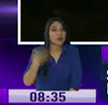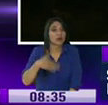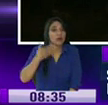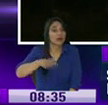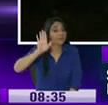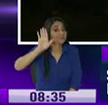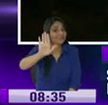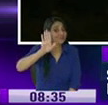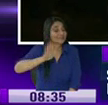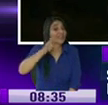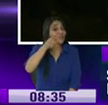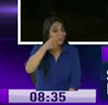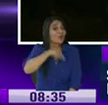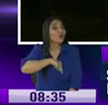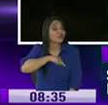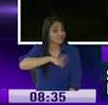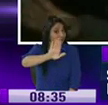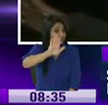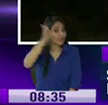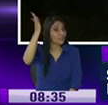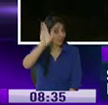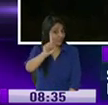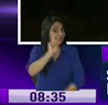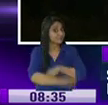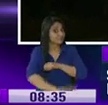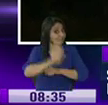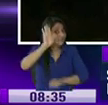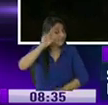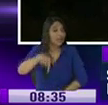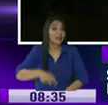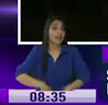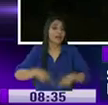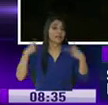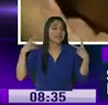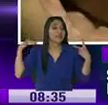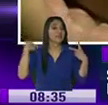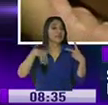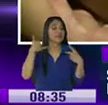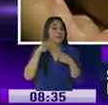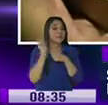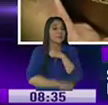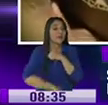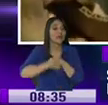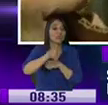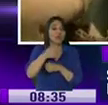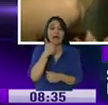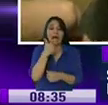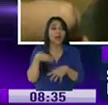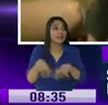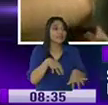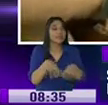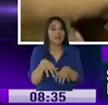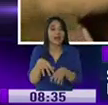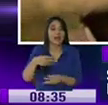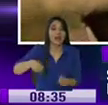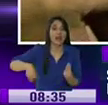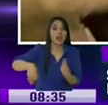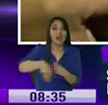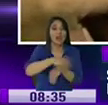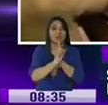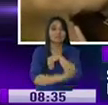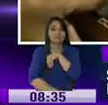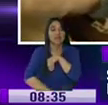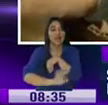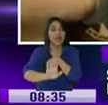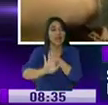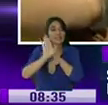sí, en su conciencia. Y fuera de eso, déjeme decirle que en esta vida, todos nuestros actos, todo, media vuelta, redondo, a la vuelta de la